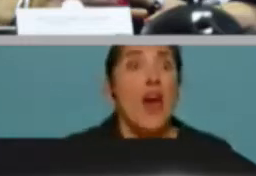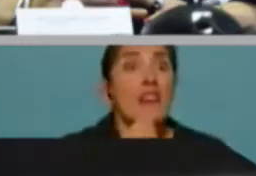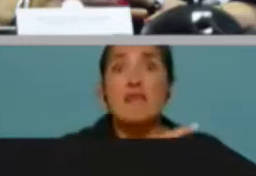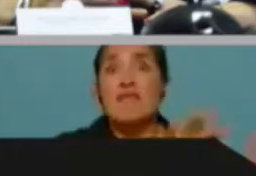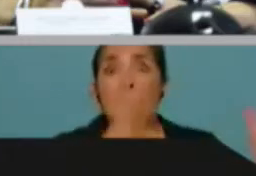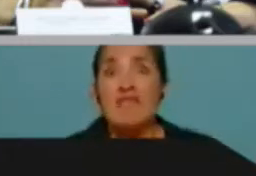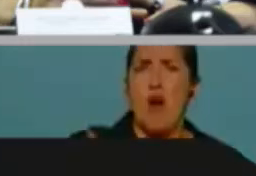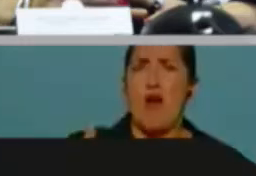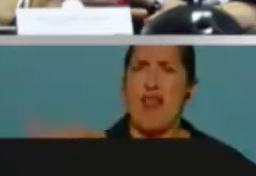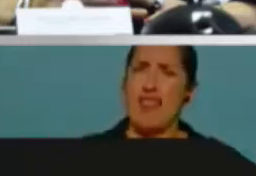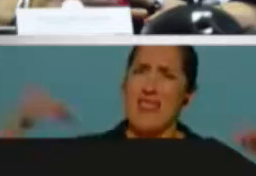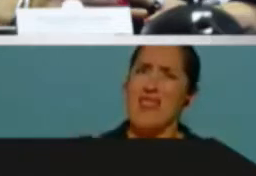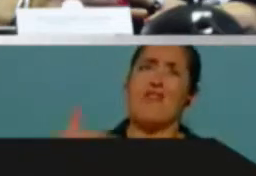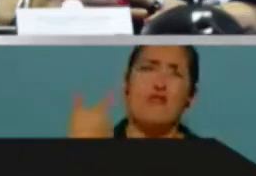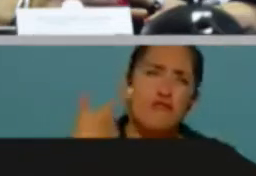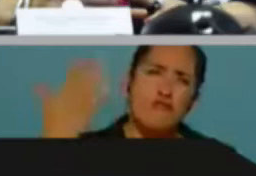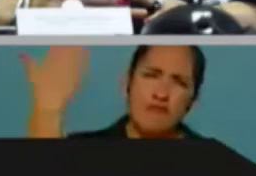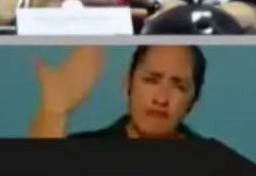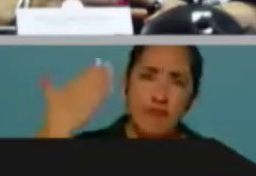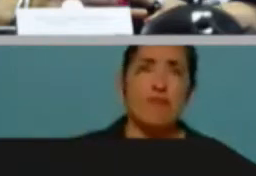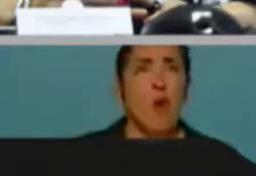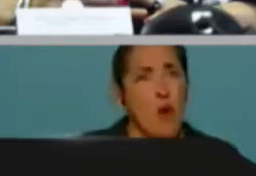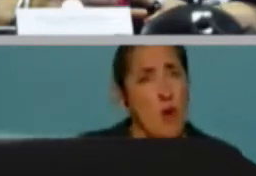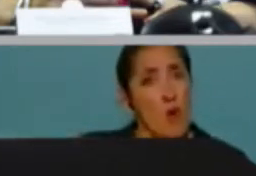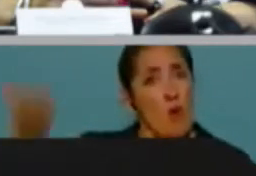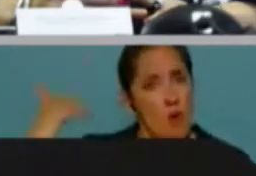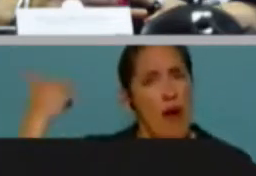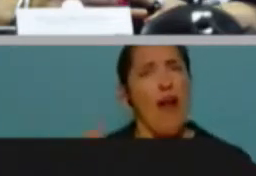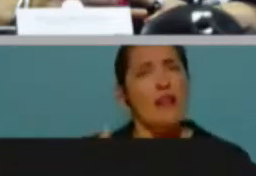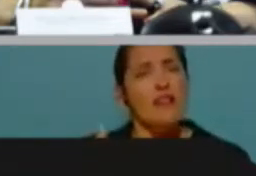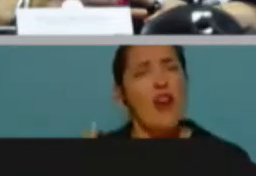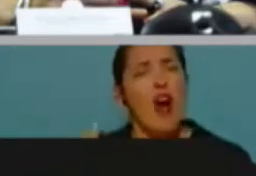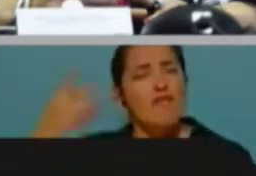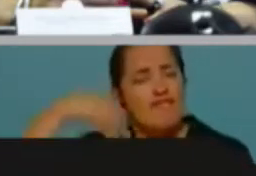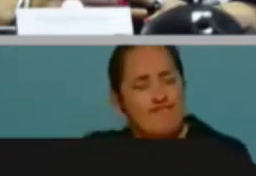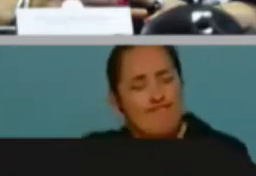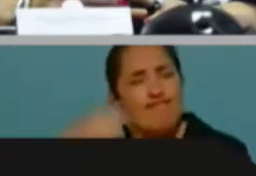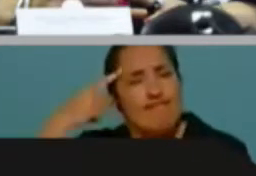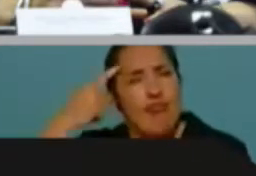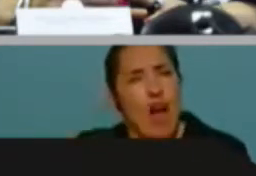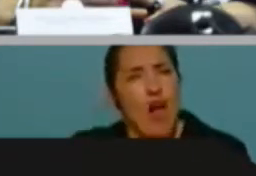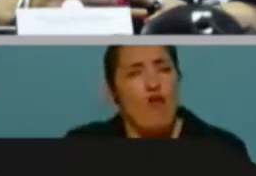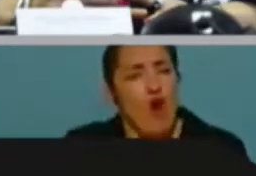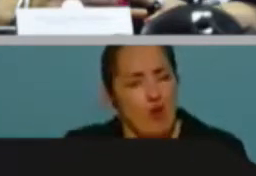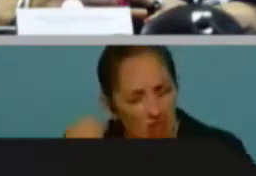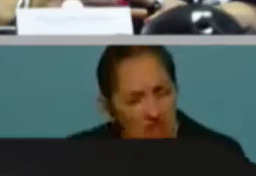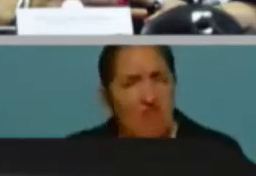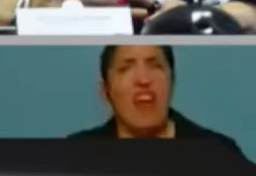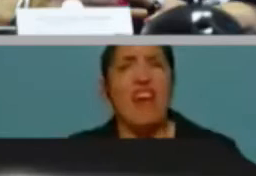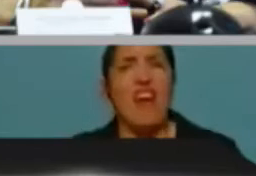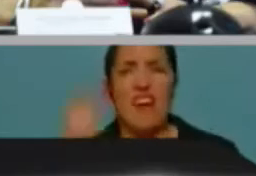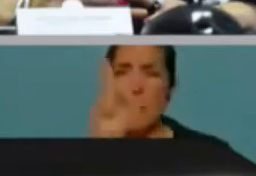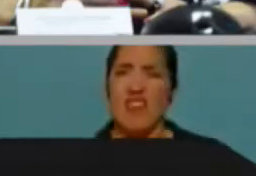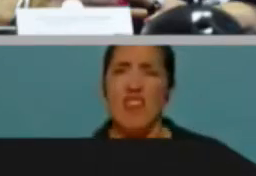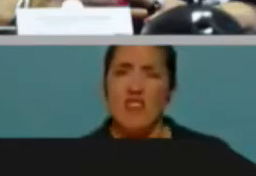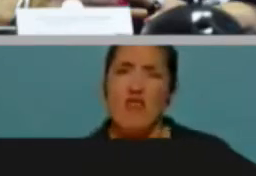las economías regionales, ¿no? Que me parece que es un paso muy importante el que va a llevar